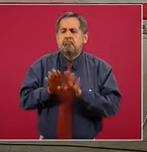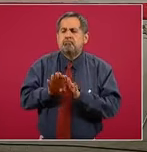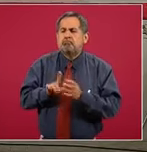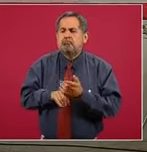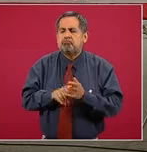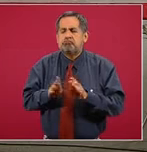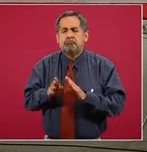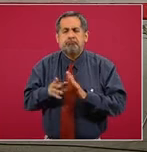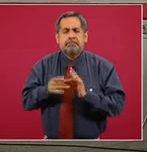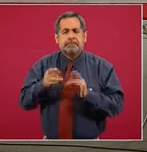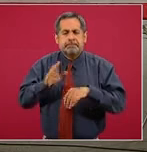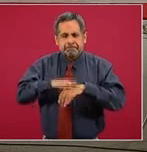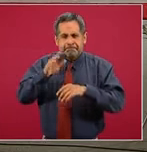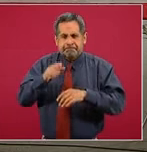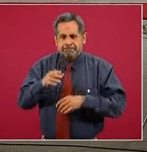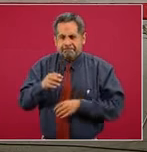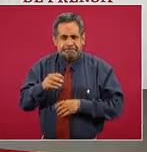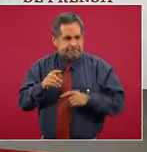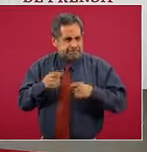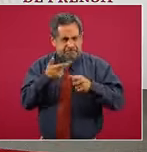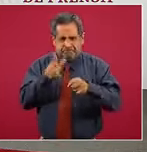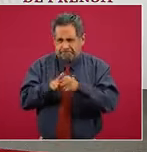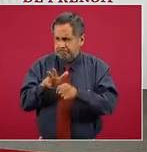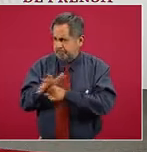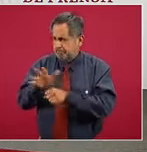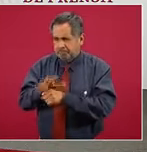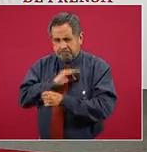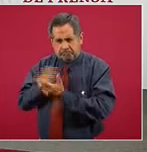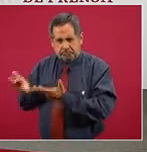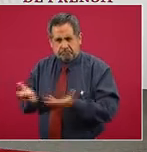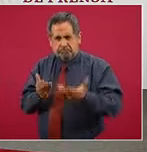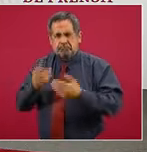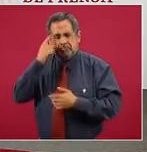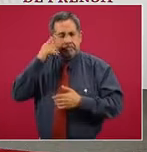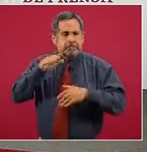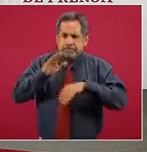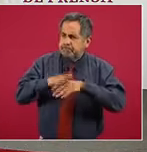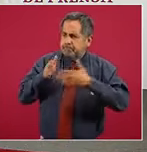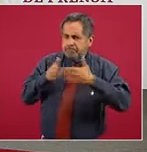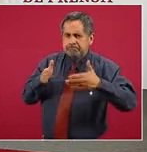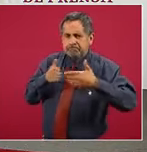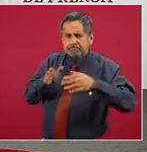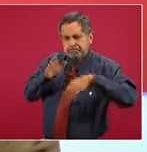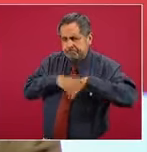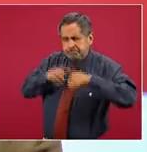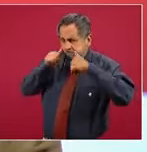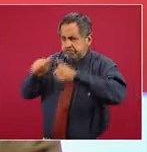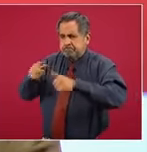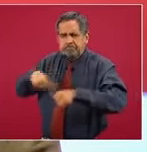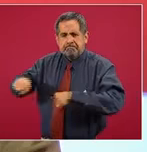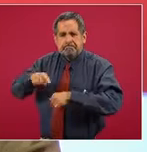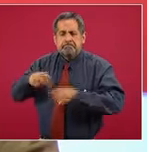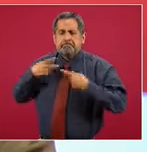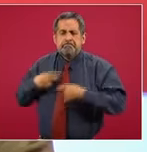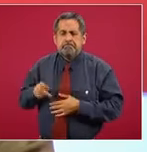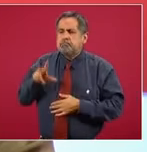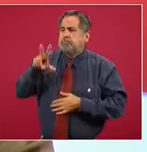lado, concentrando las capacidades para que por otro lado estar abriendo más la atención para pacientes no